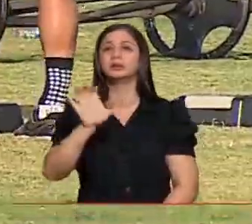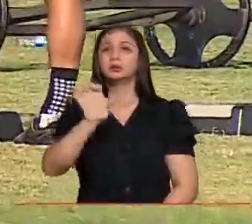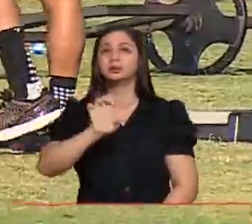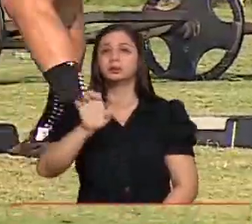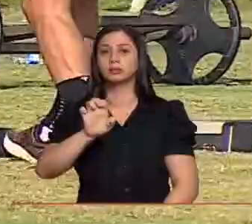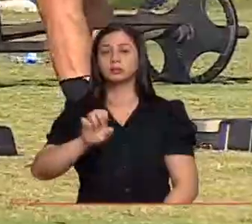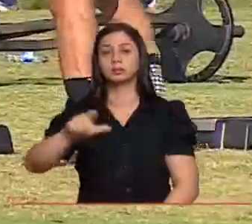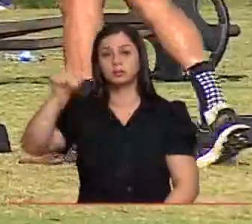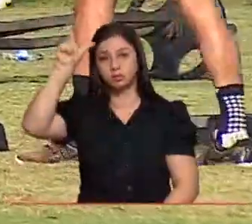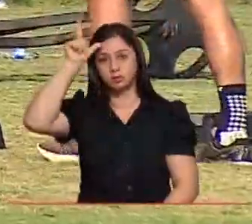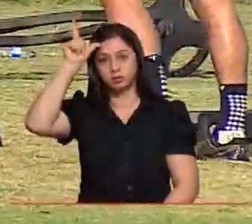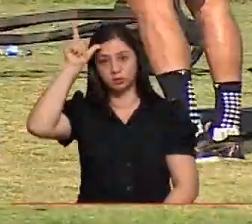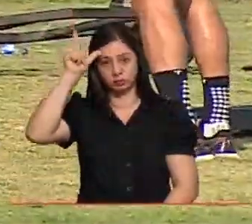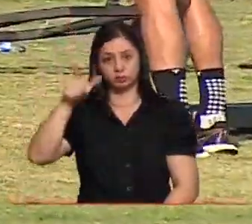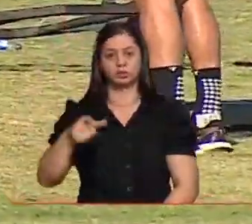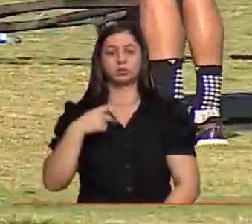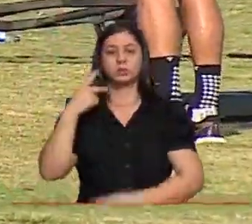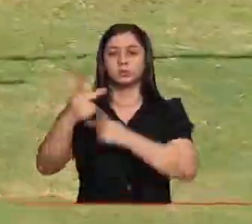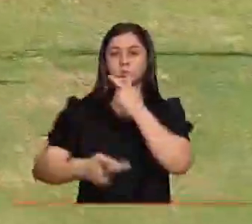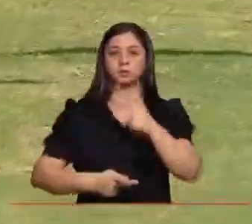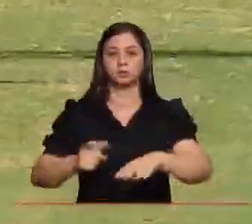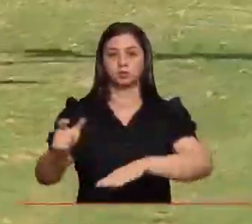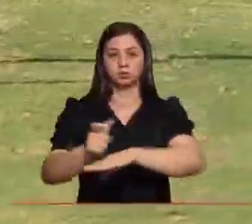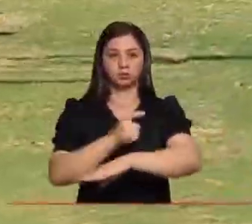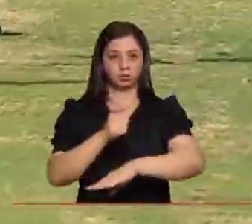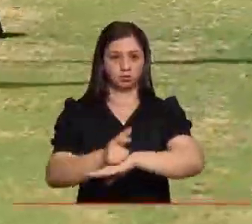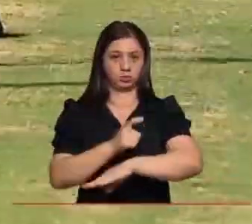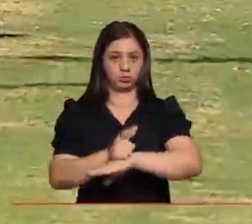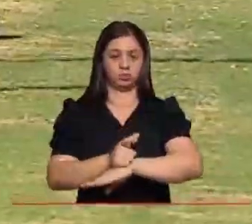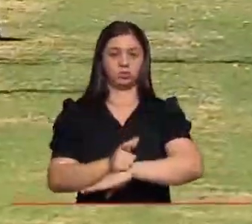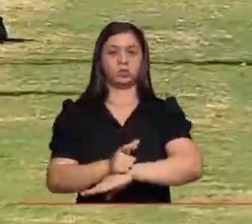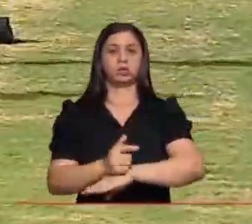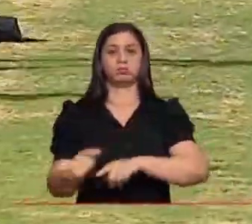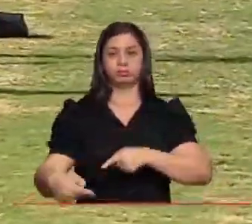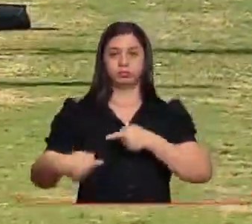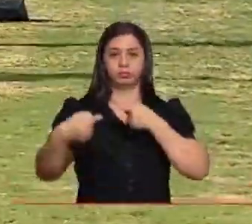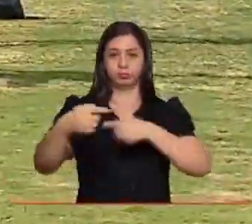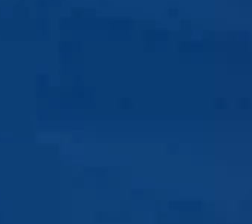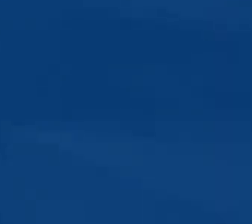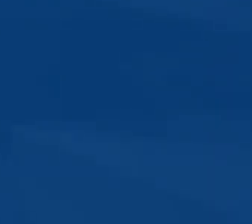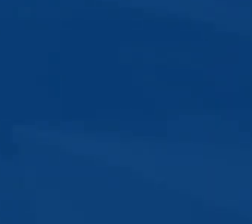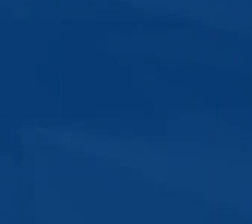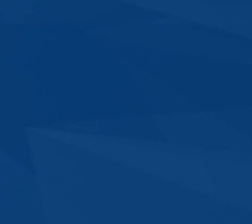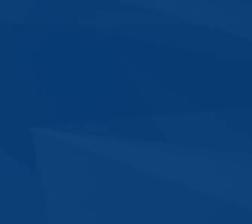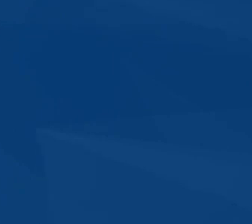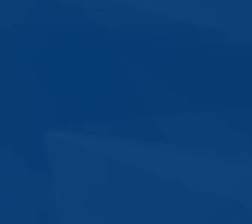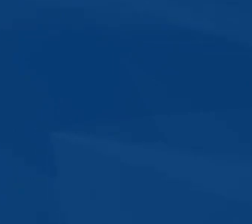el onceno vallecaucano jugará de visita en el estadio Manuel Murillo Toro ante el cuadro Pijao.